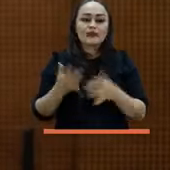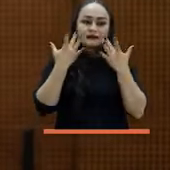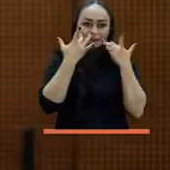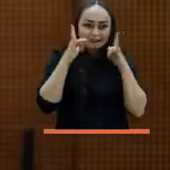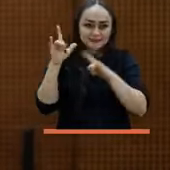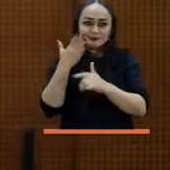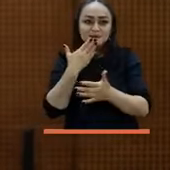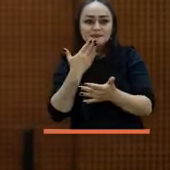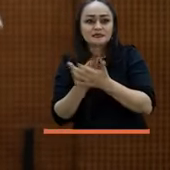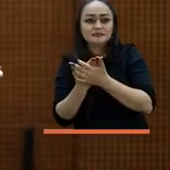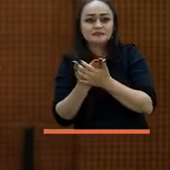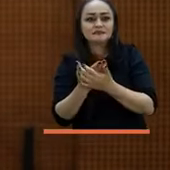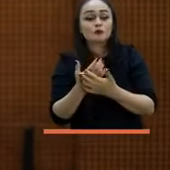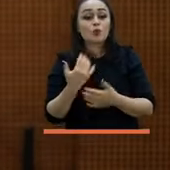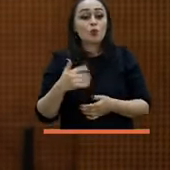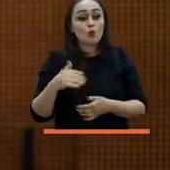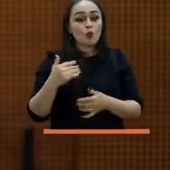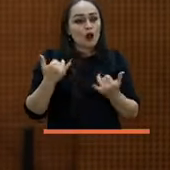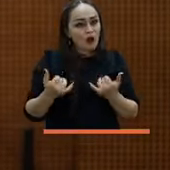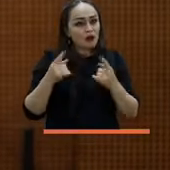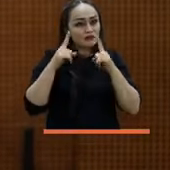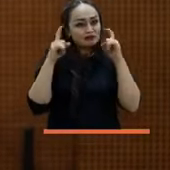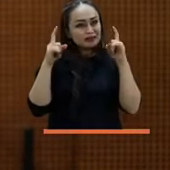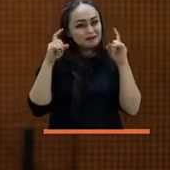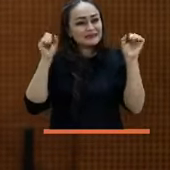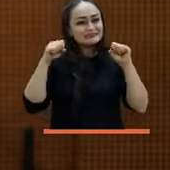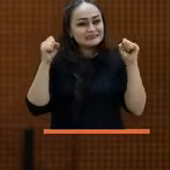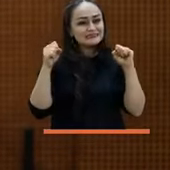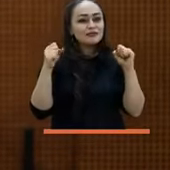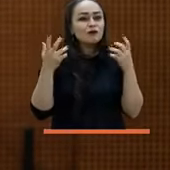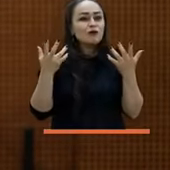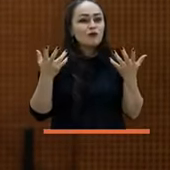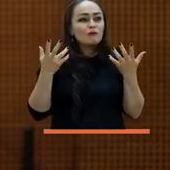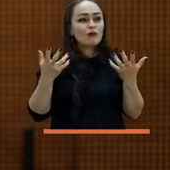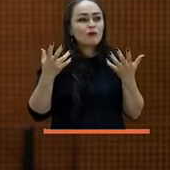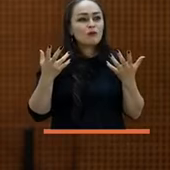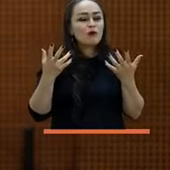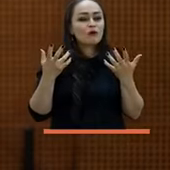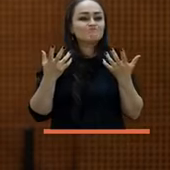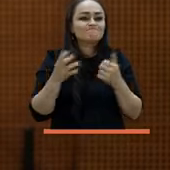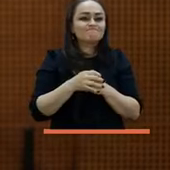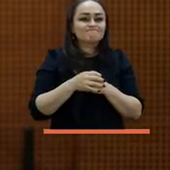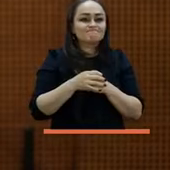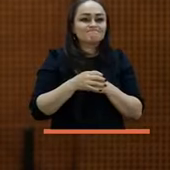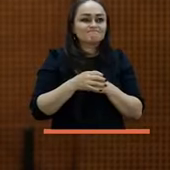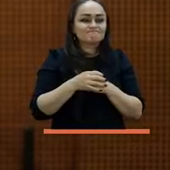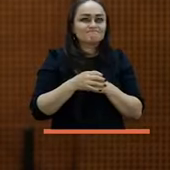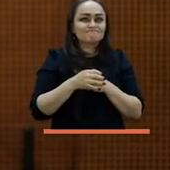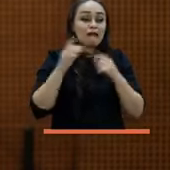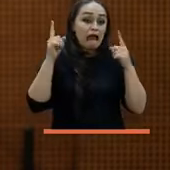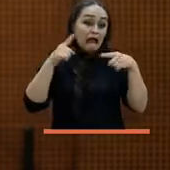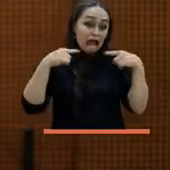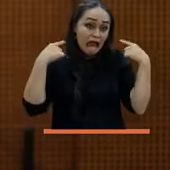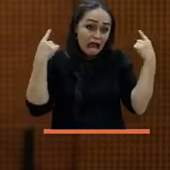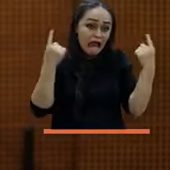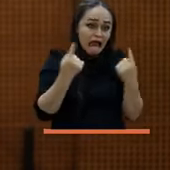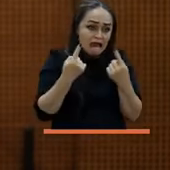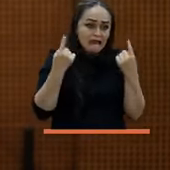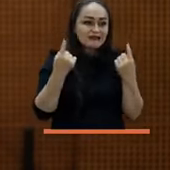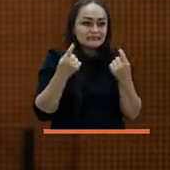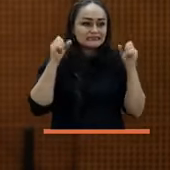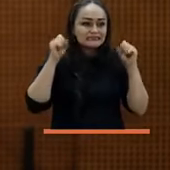reto también para que nos deja el conversatorio es cómo seguimos nombrando porque cuando generalizamos también